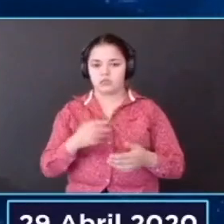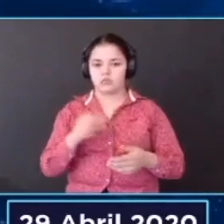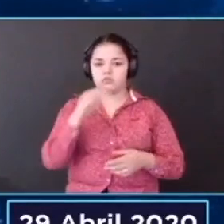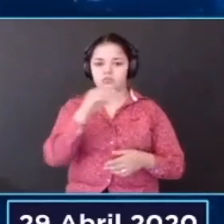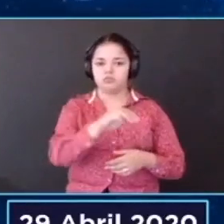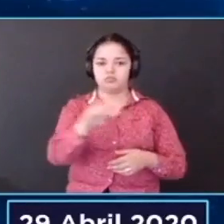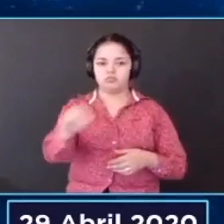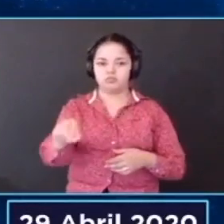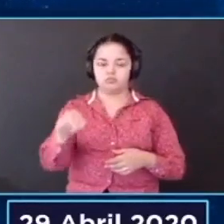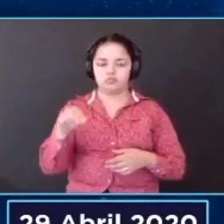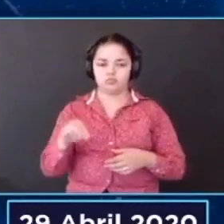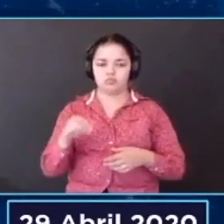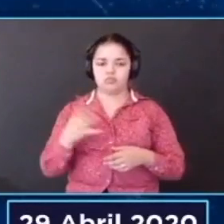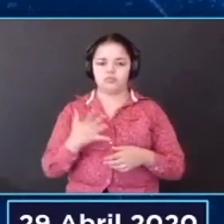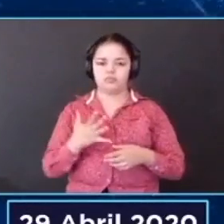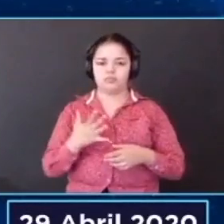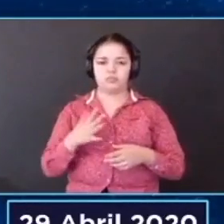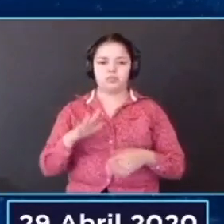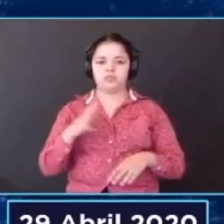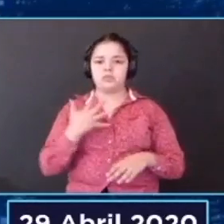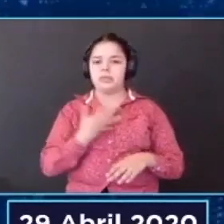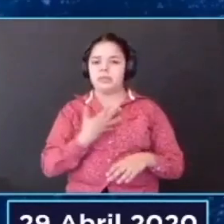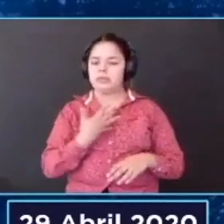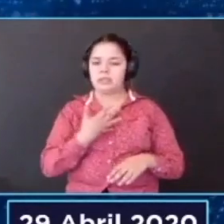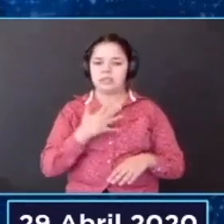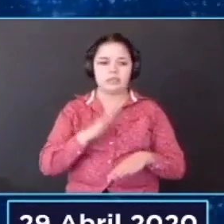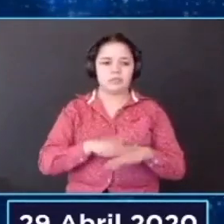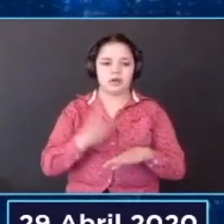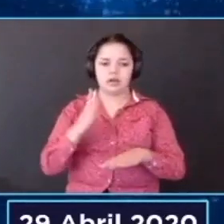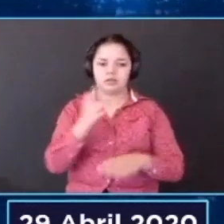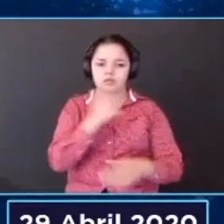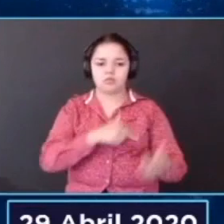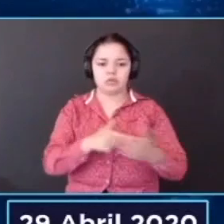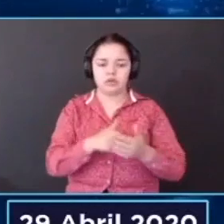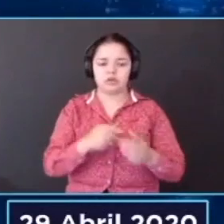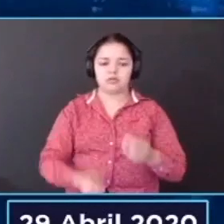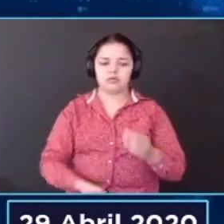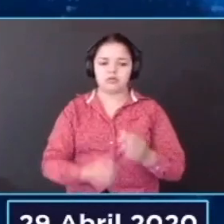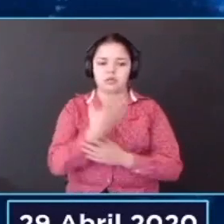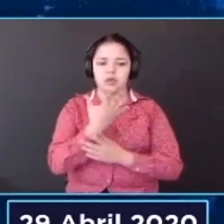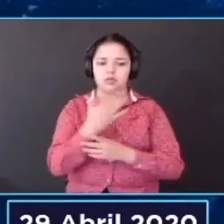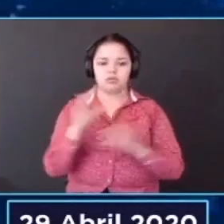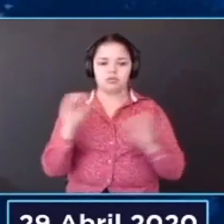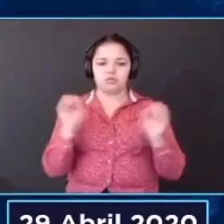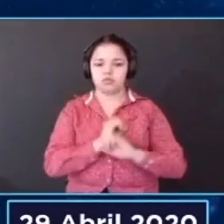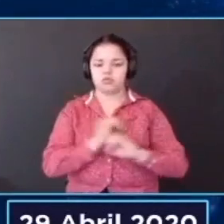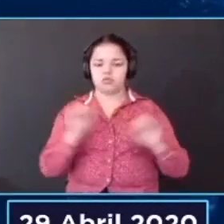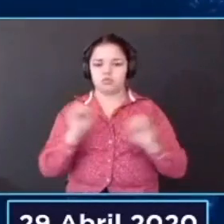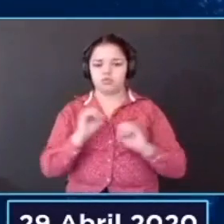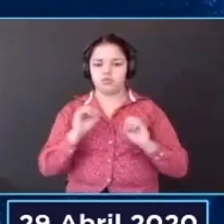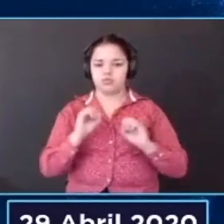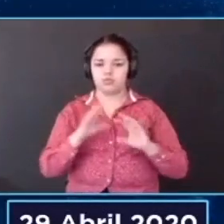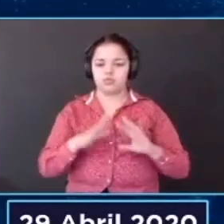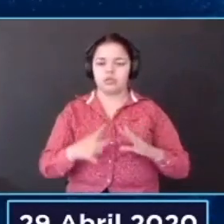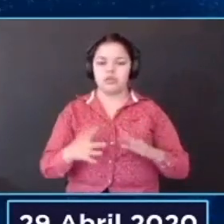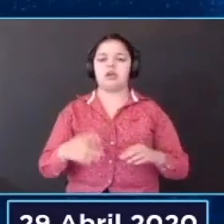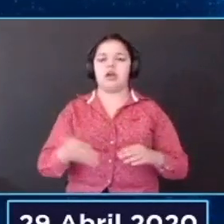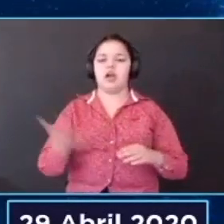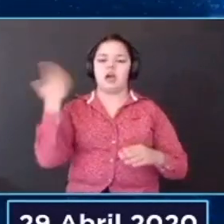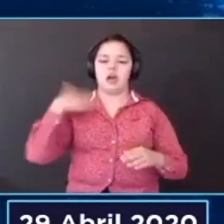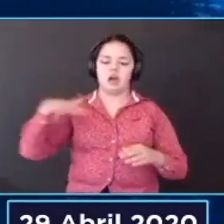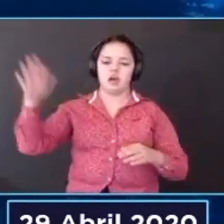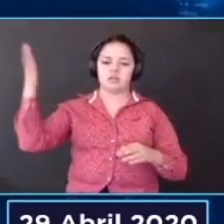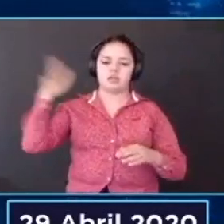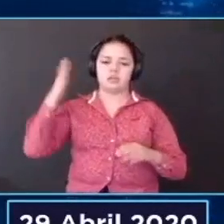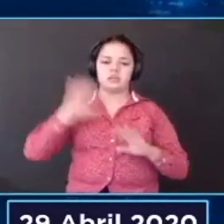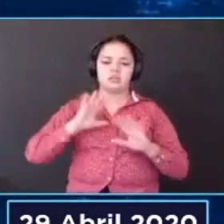municipio a la lista de casos confirmados en ellos. Hay 20 municipios que ya tienen un caso confirmado al